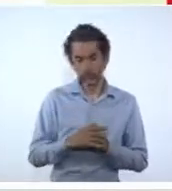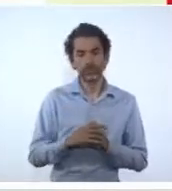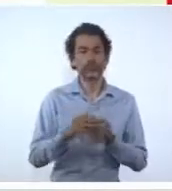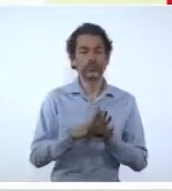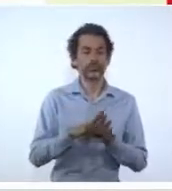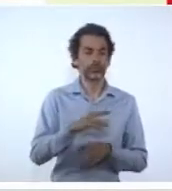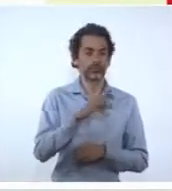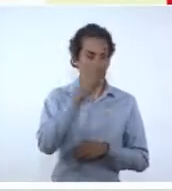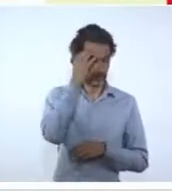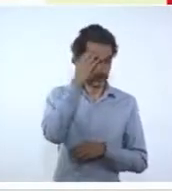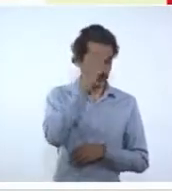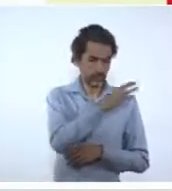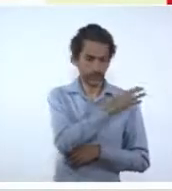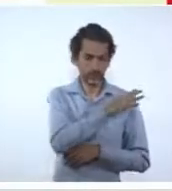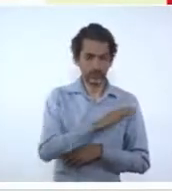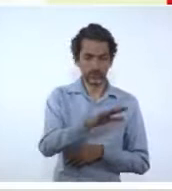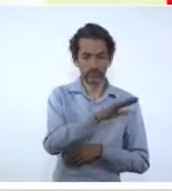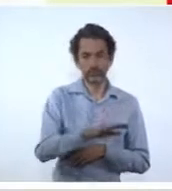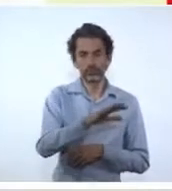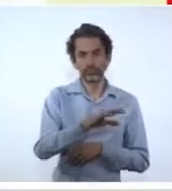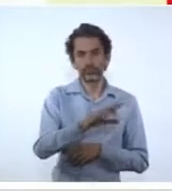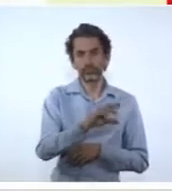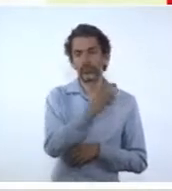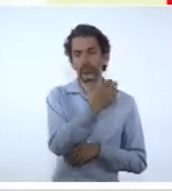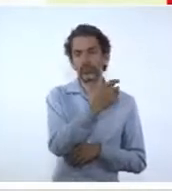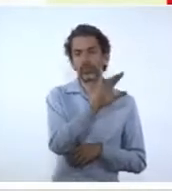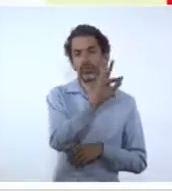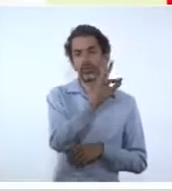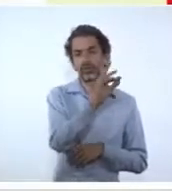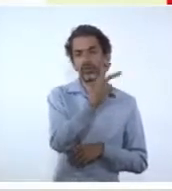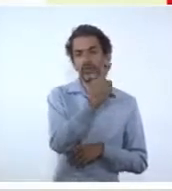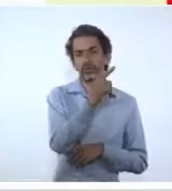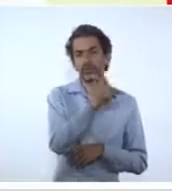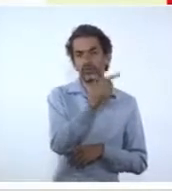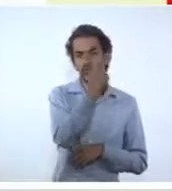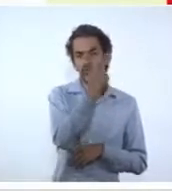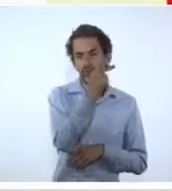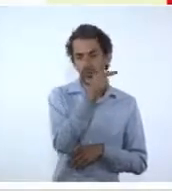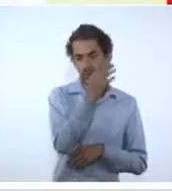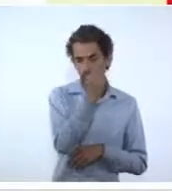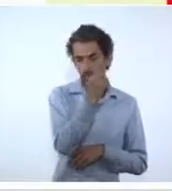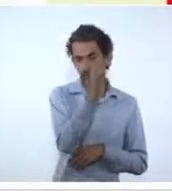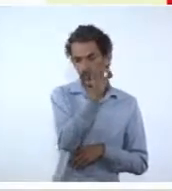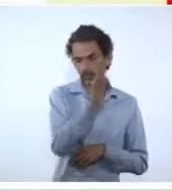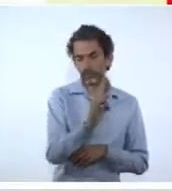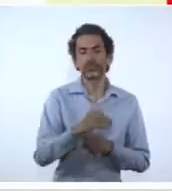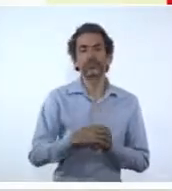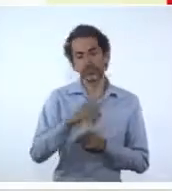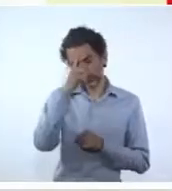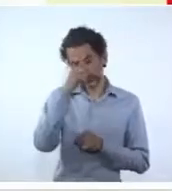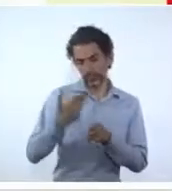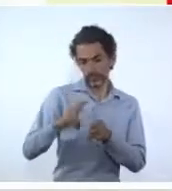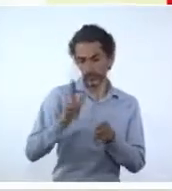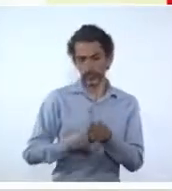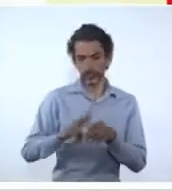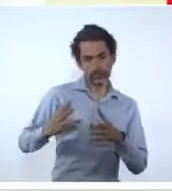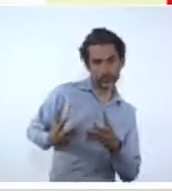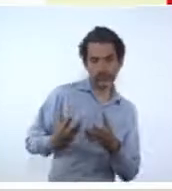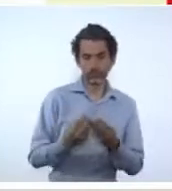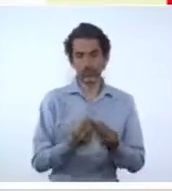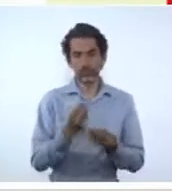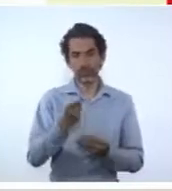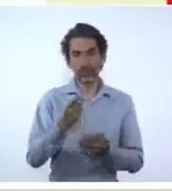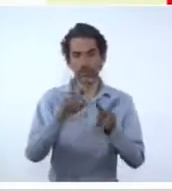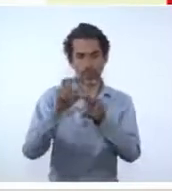camas generales, que representan el 47.9% de la hospitalización para COVID